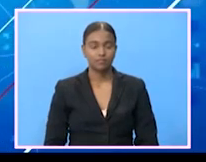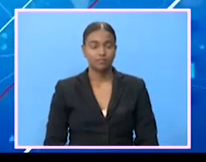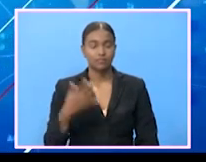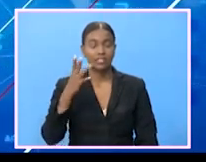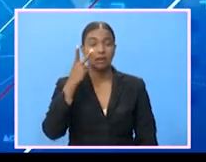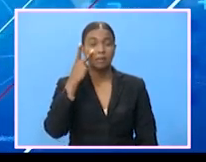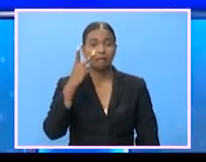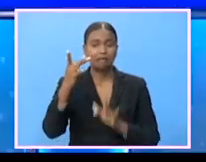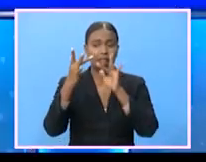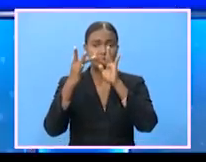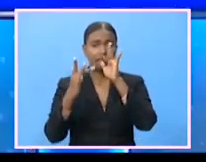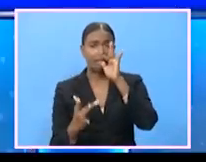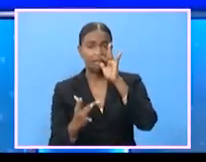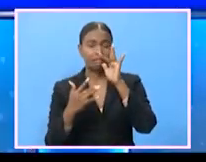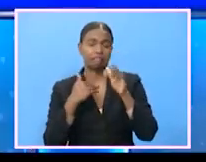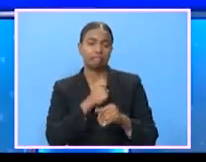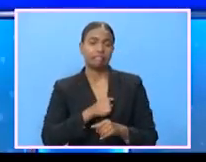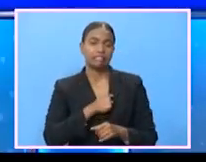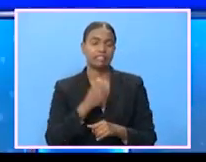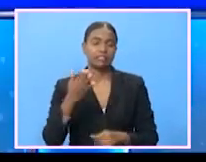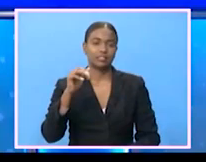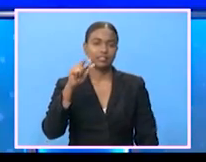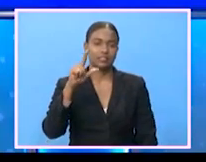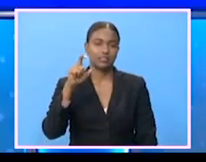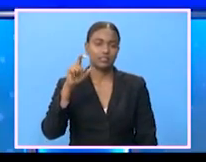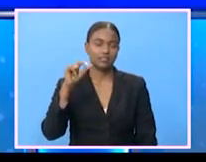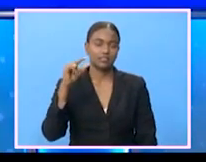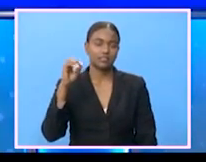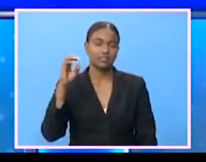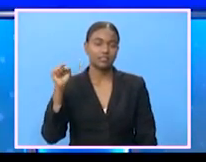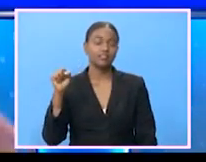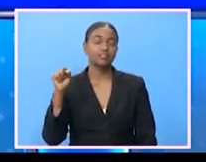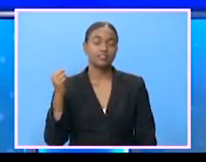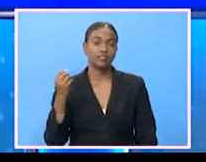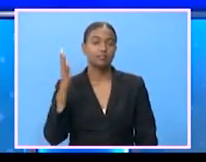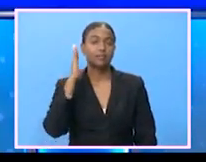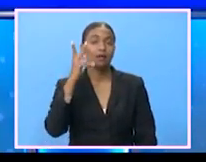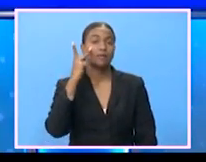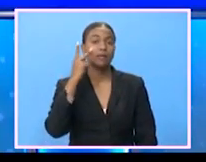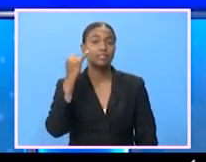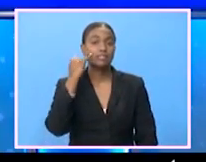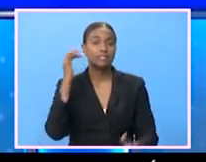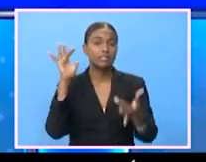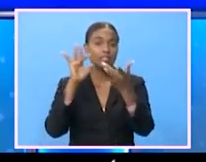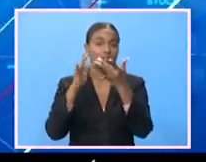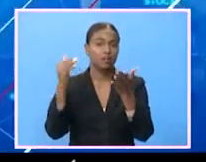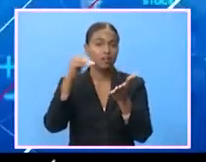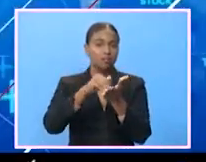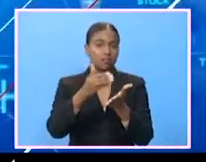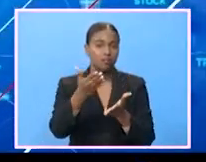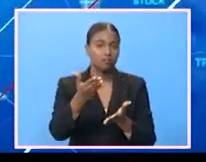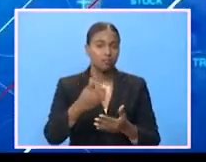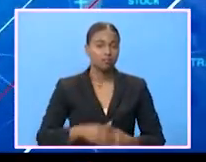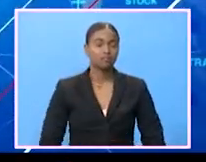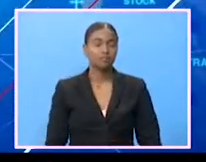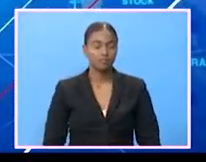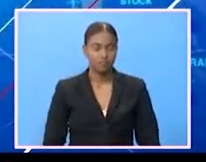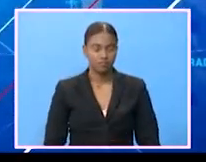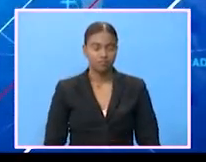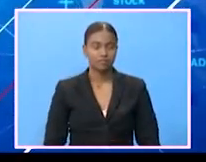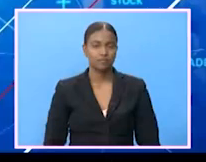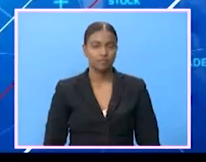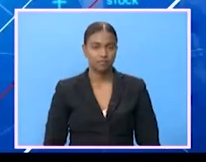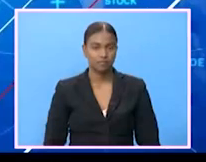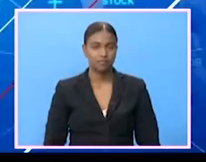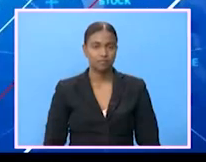Bueno, ahí perdimos contacto con nuestro compañero Alex Santiago. Vamos a ver si conectamos nuevamente. Digo que tenemos, a